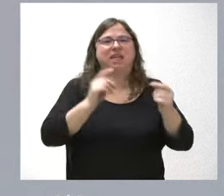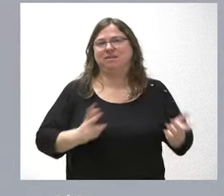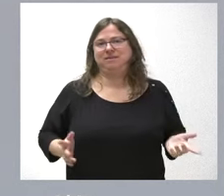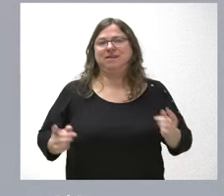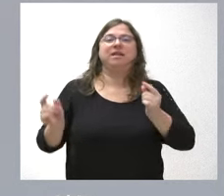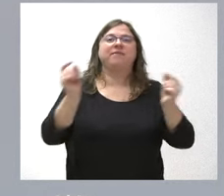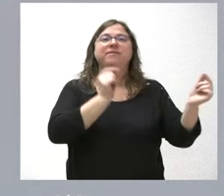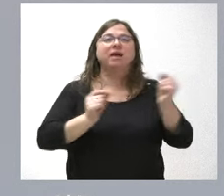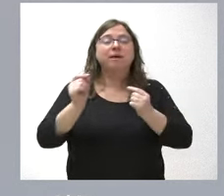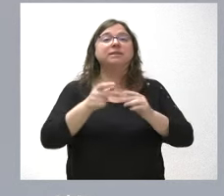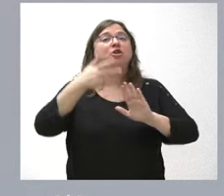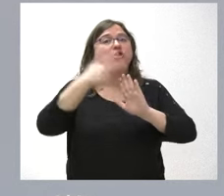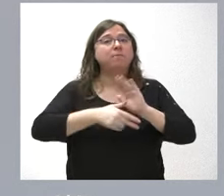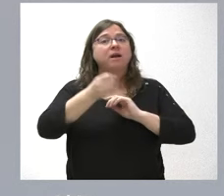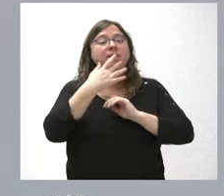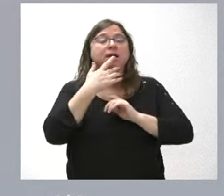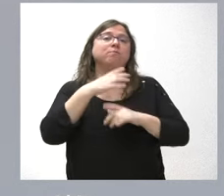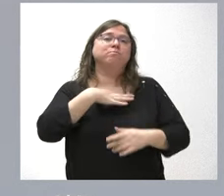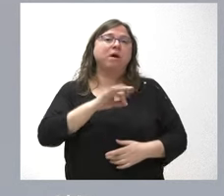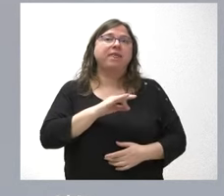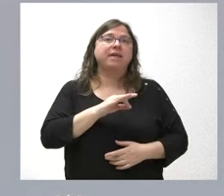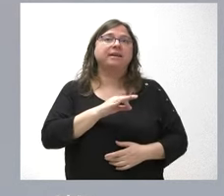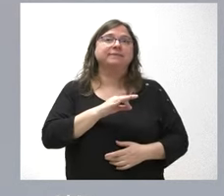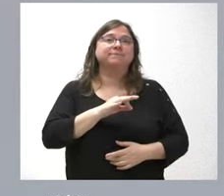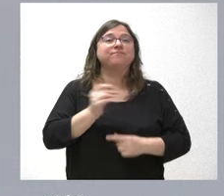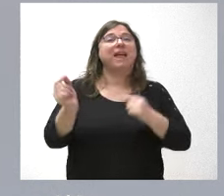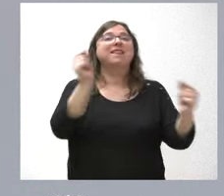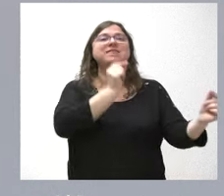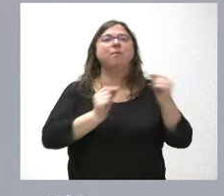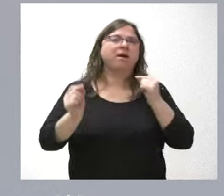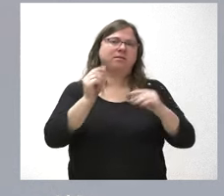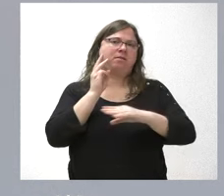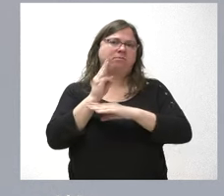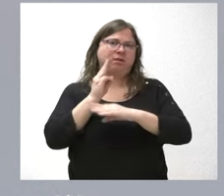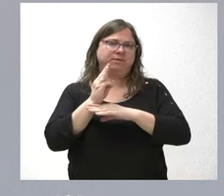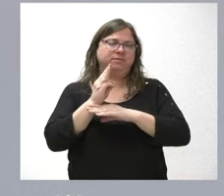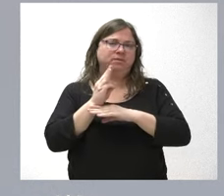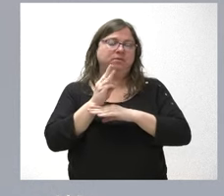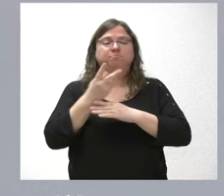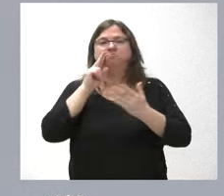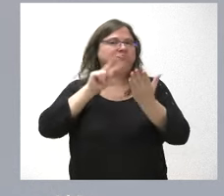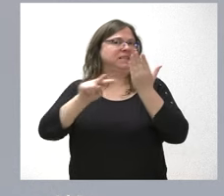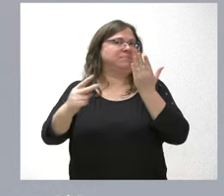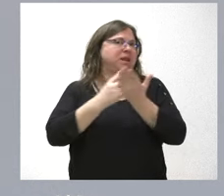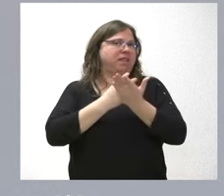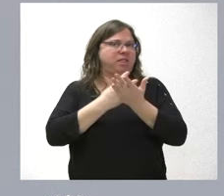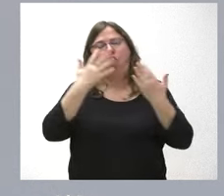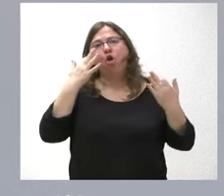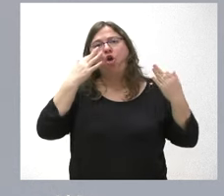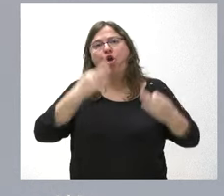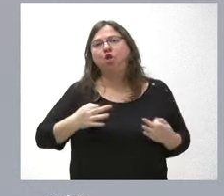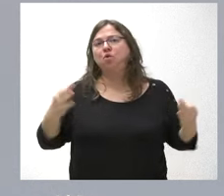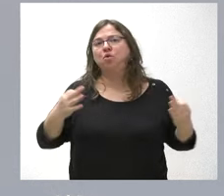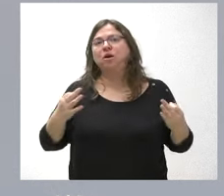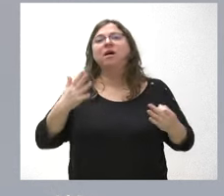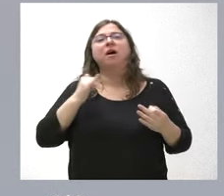se abordan en el debate parlamentario es que están sujetas a lo que es el debate parlamentario, a la transparencia. Es evidente que hay